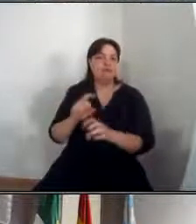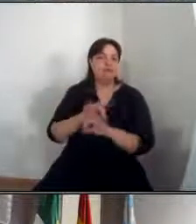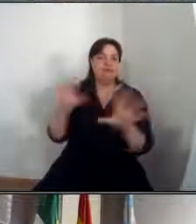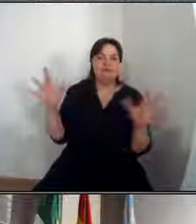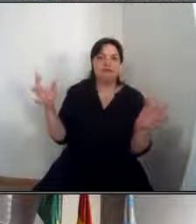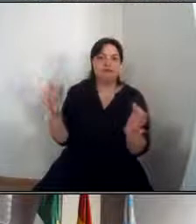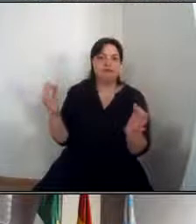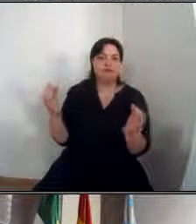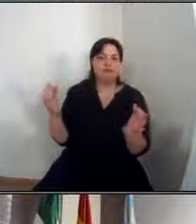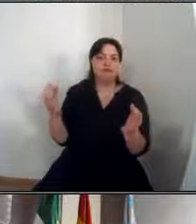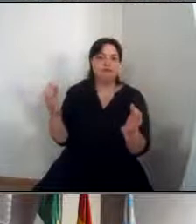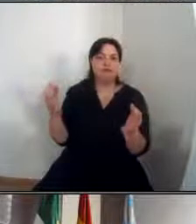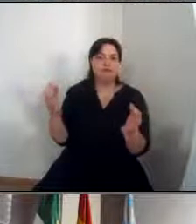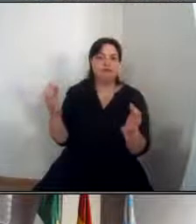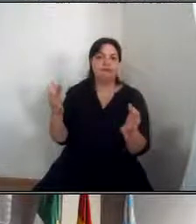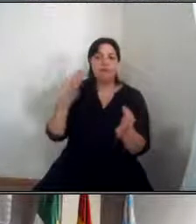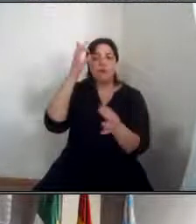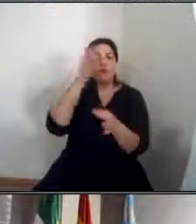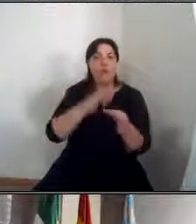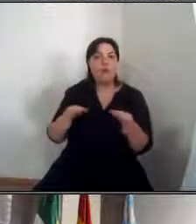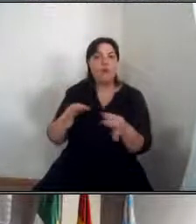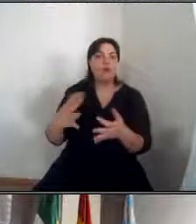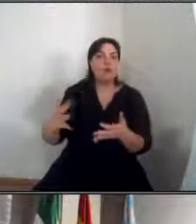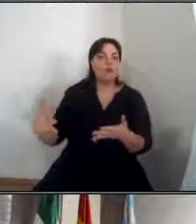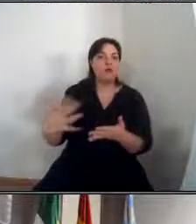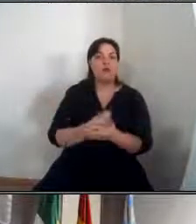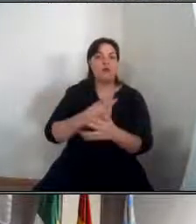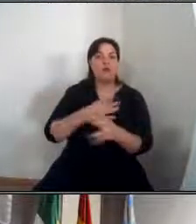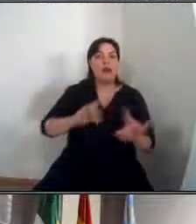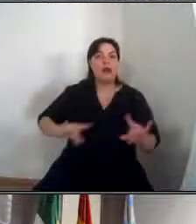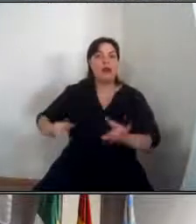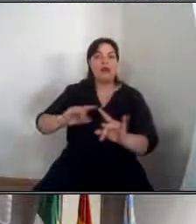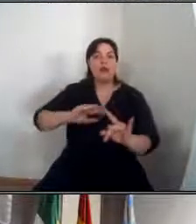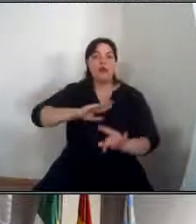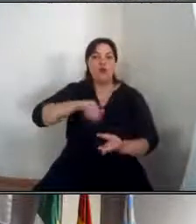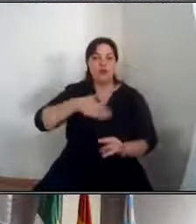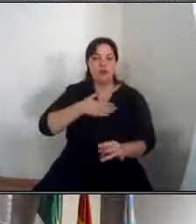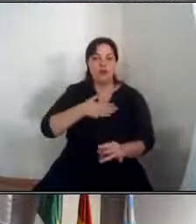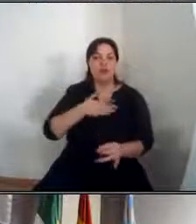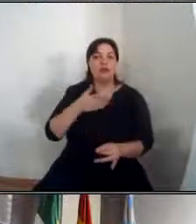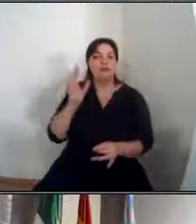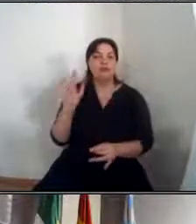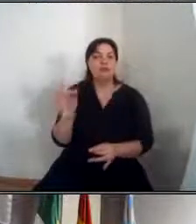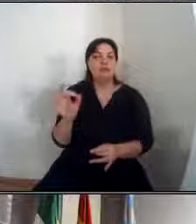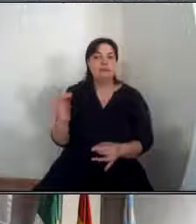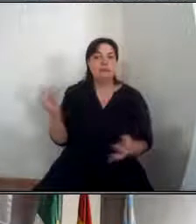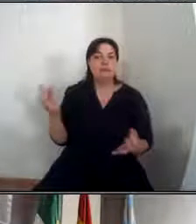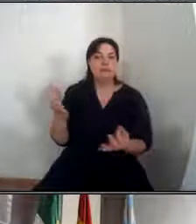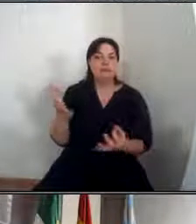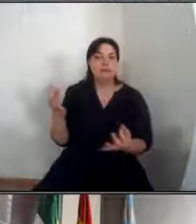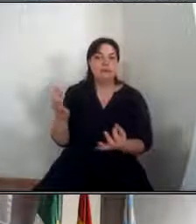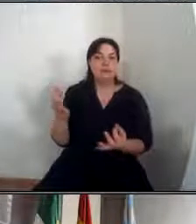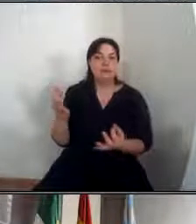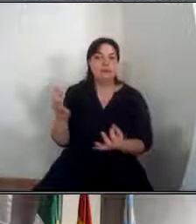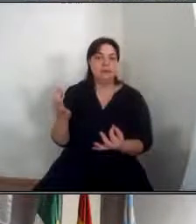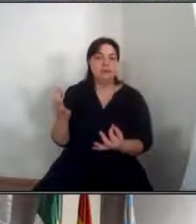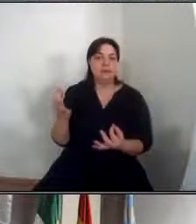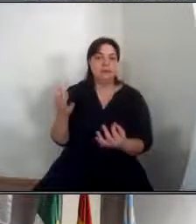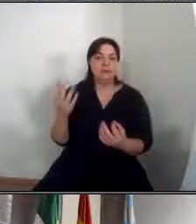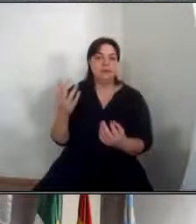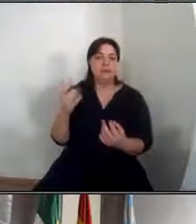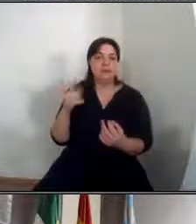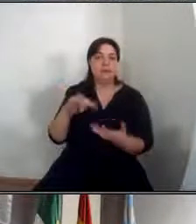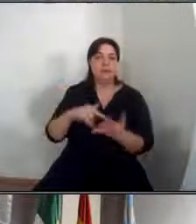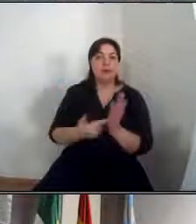todos nuestros municipios y en nuestra región. Es verdad que si al principio estos